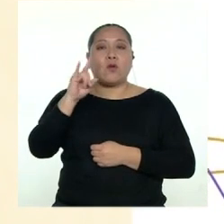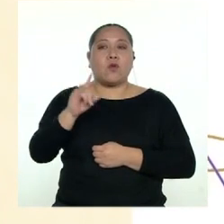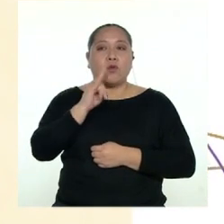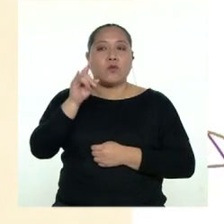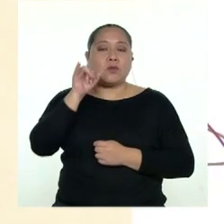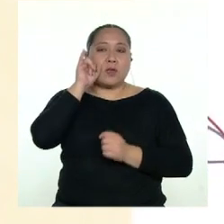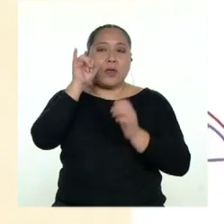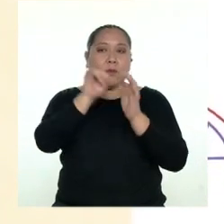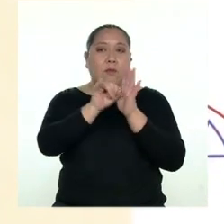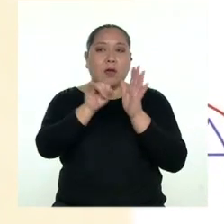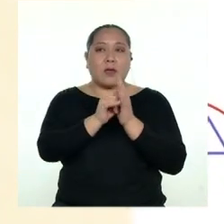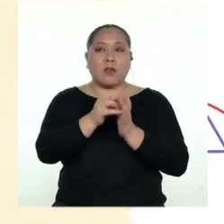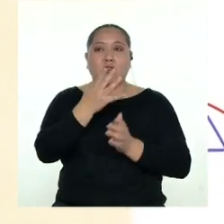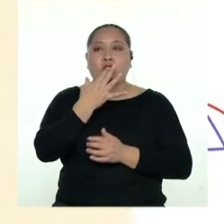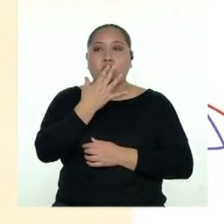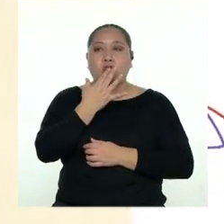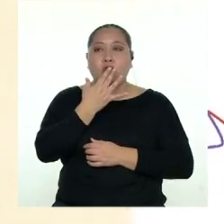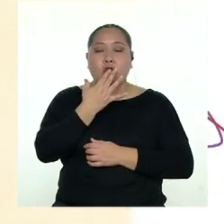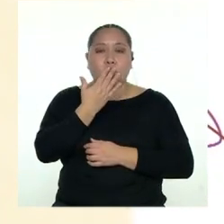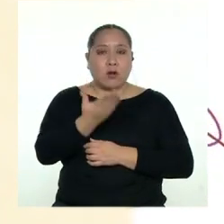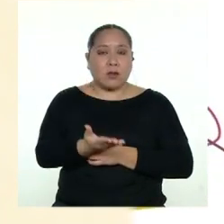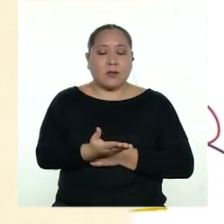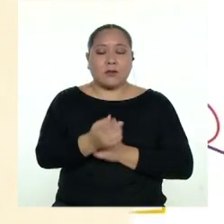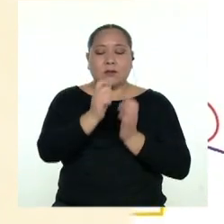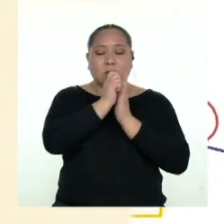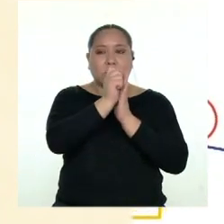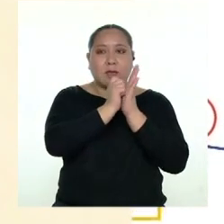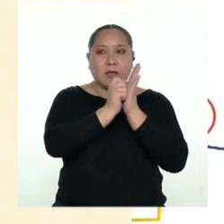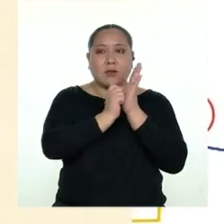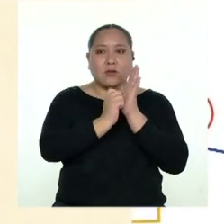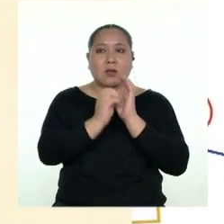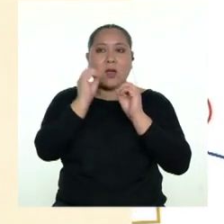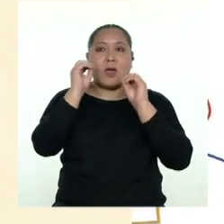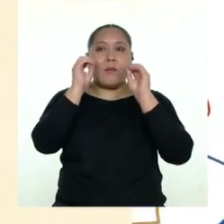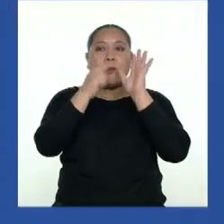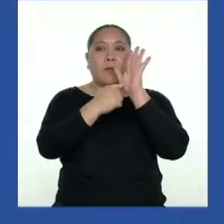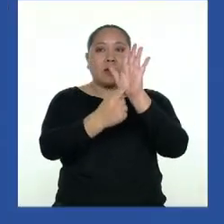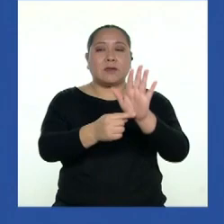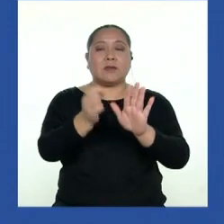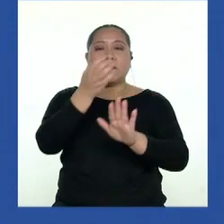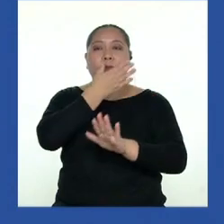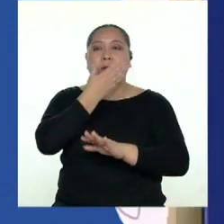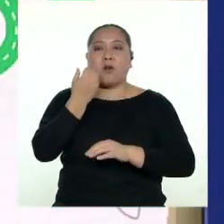recursos gráficos, colores y texto que desarrollen mejor la información presentada.